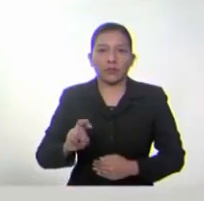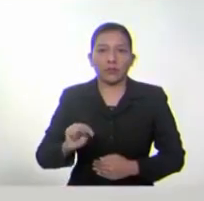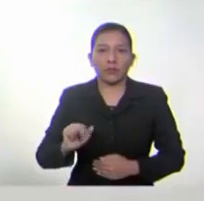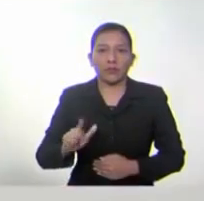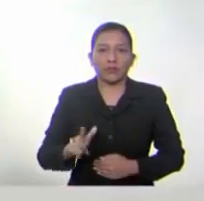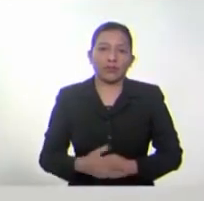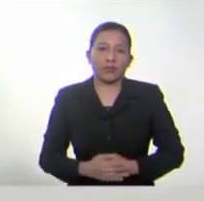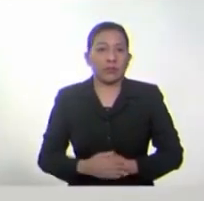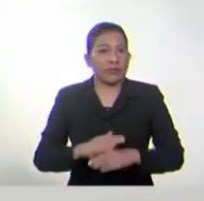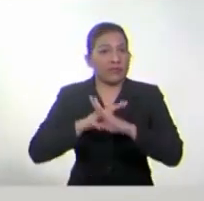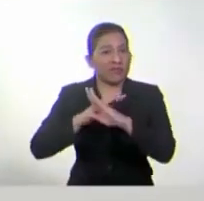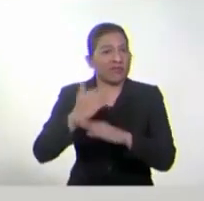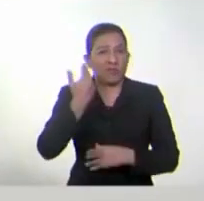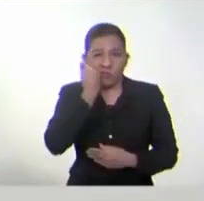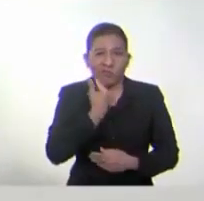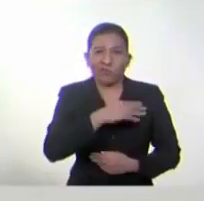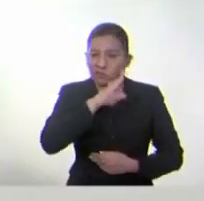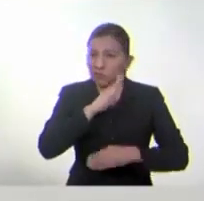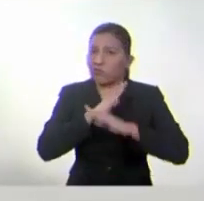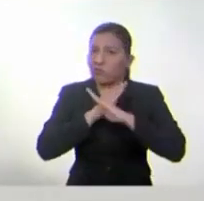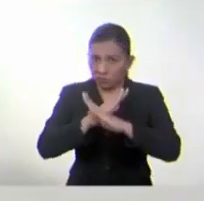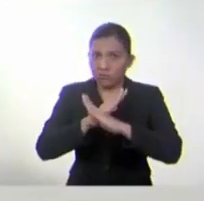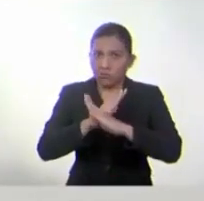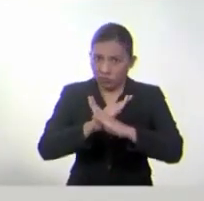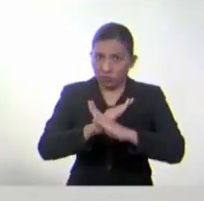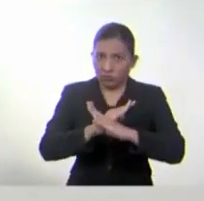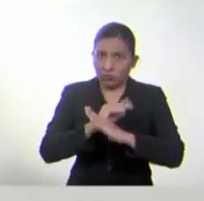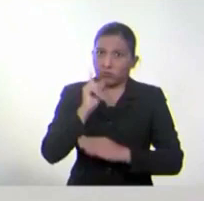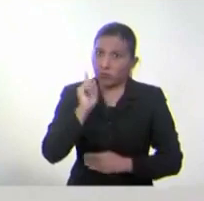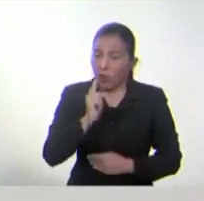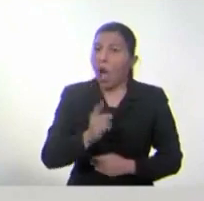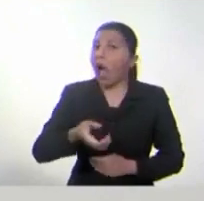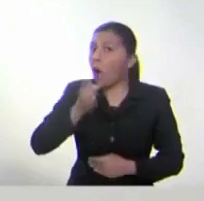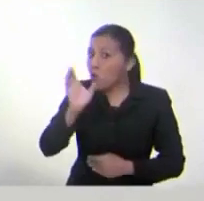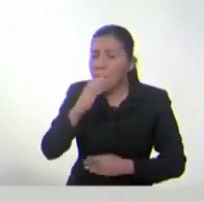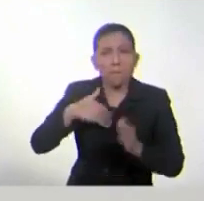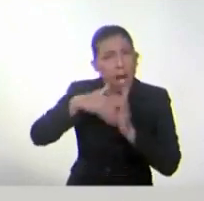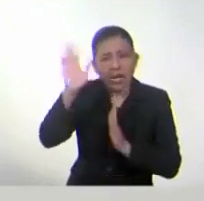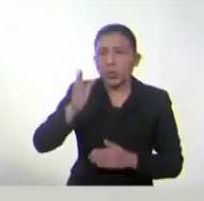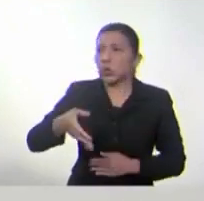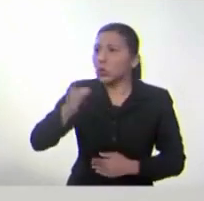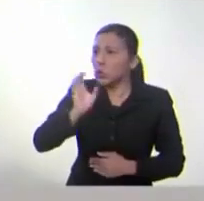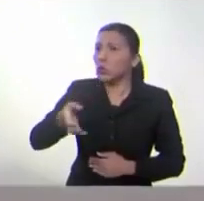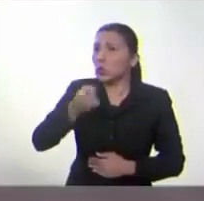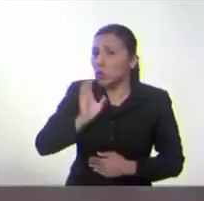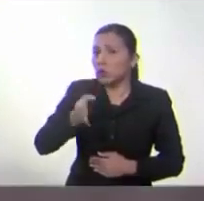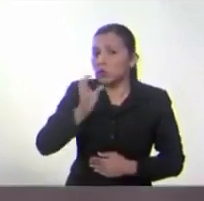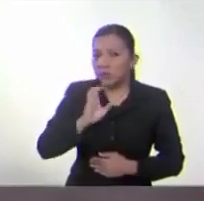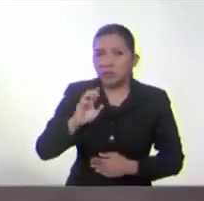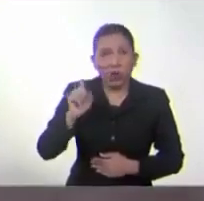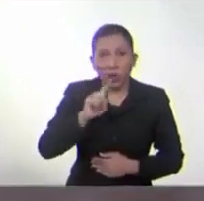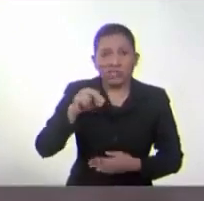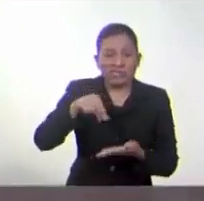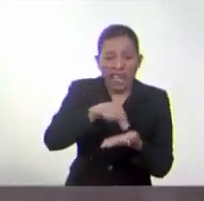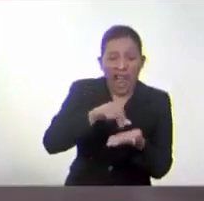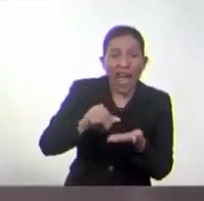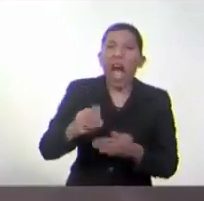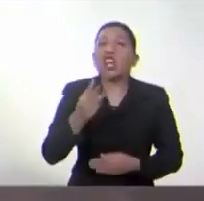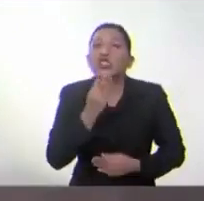Para evitar enfermedades, debes mantenerte bien hidratado, controlar el consumo de sal y de